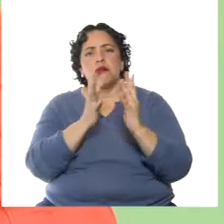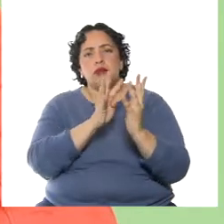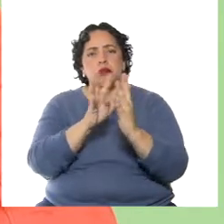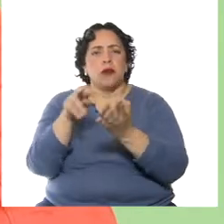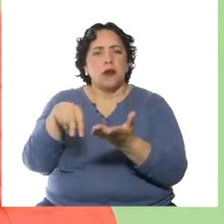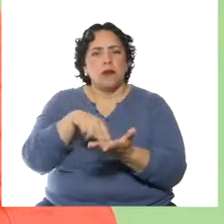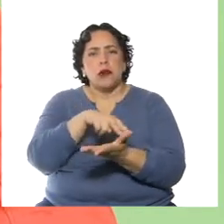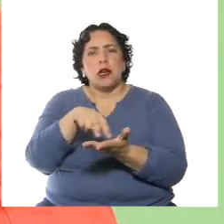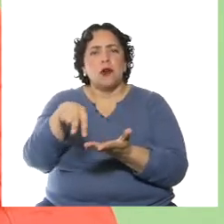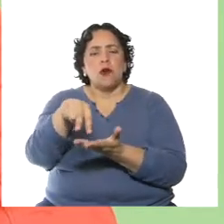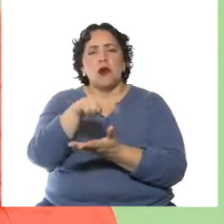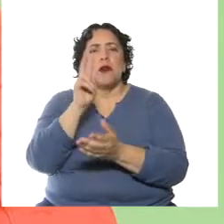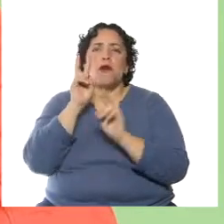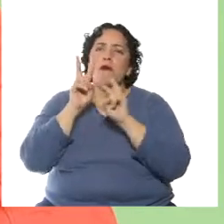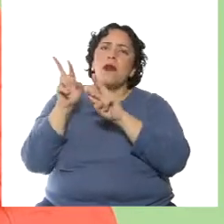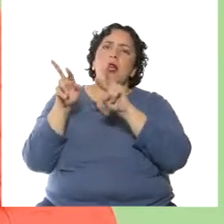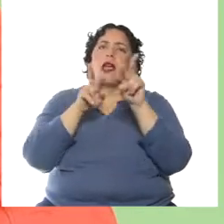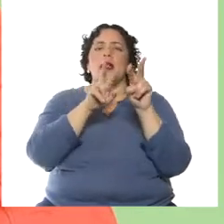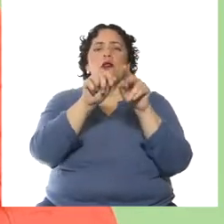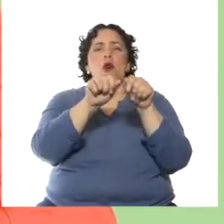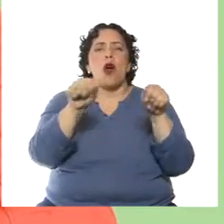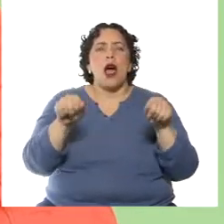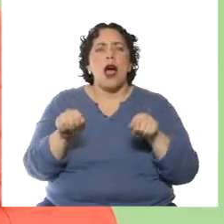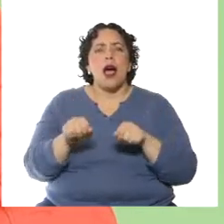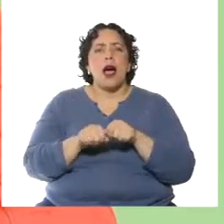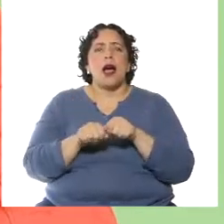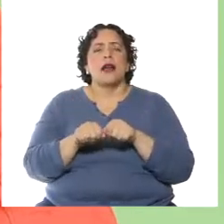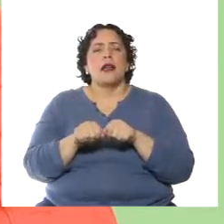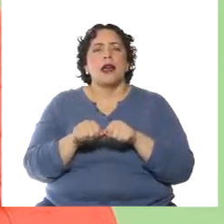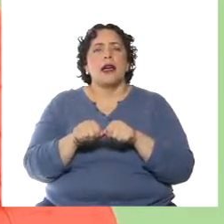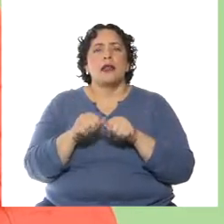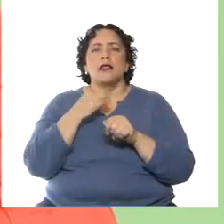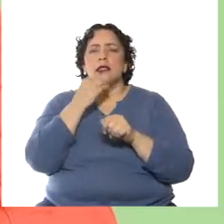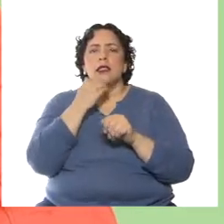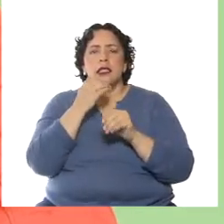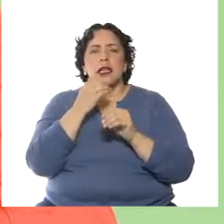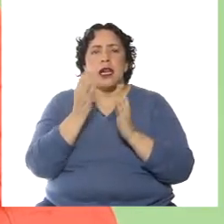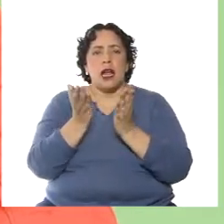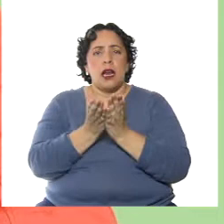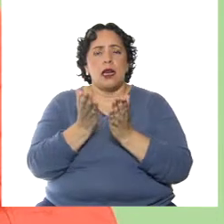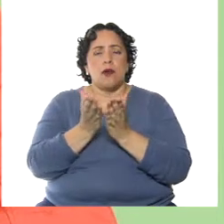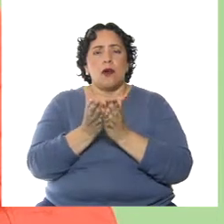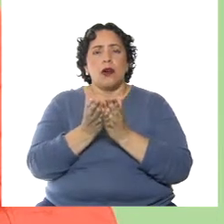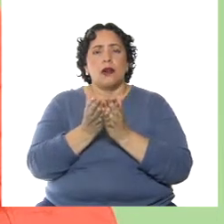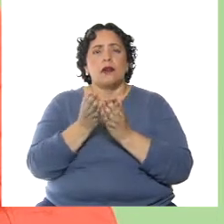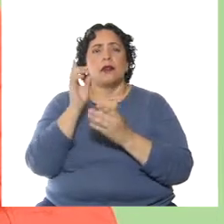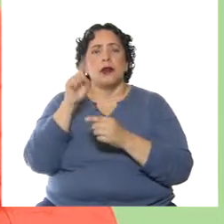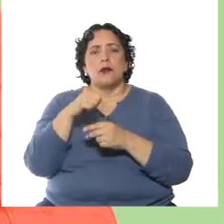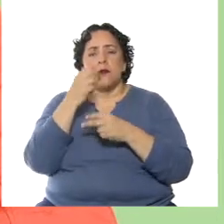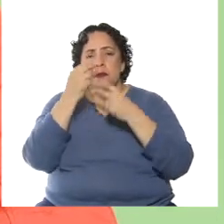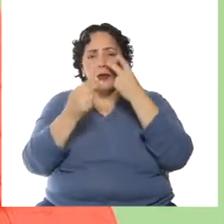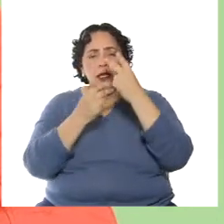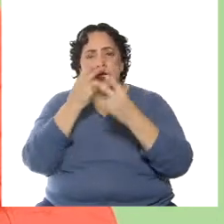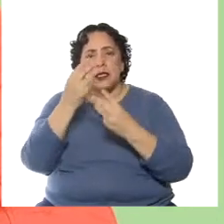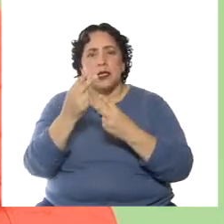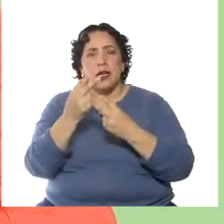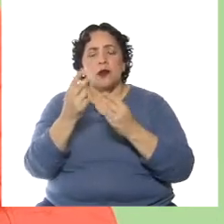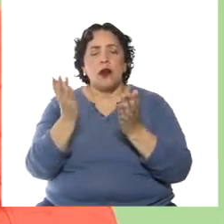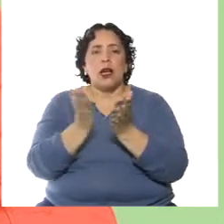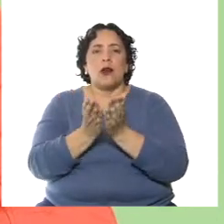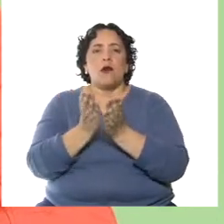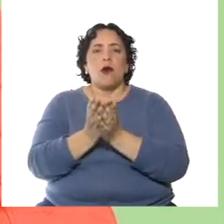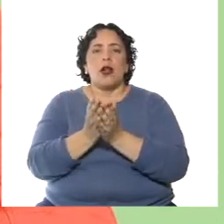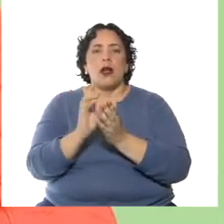especial, viendo cuáles son las áreas que están cercanas al CEIN, pero sobre todo haciendo una visita a su